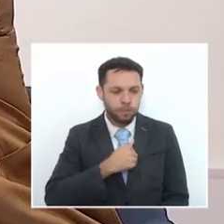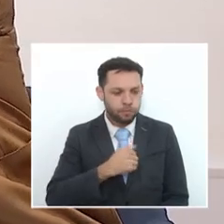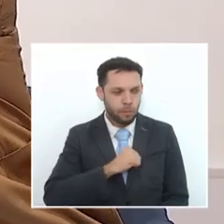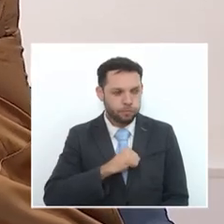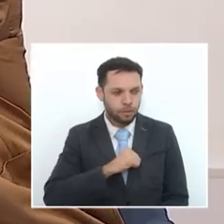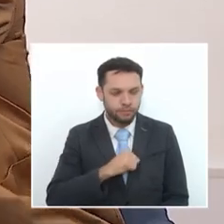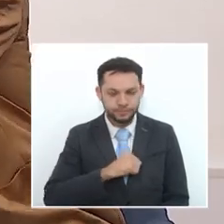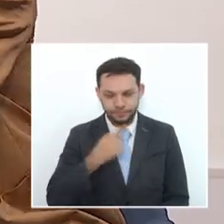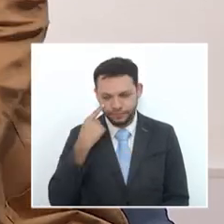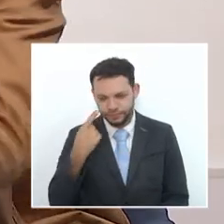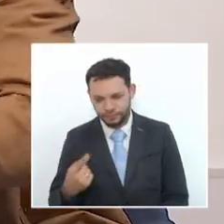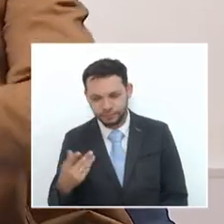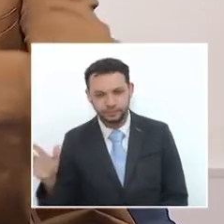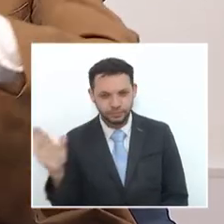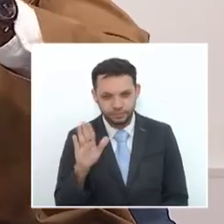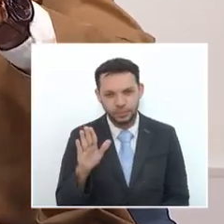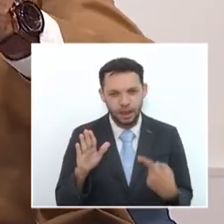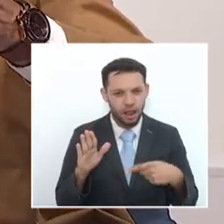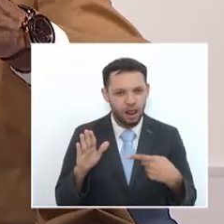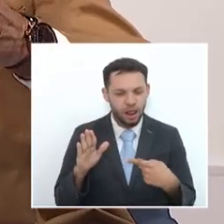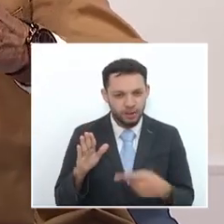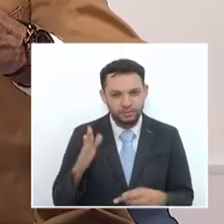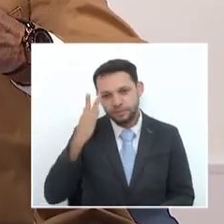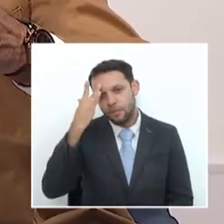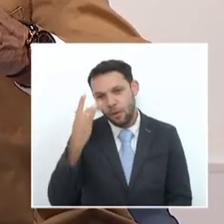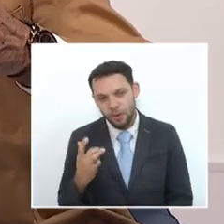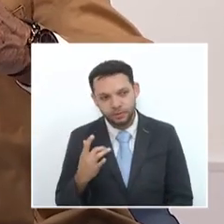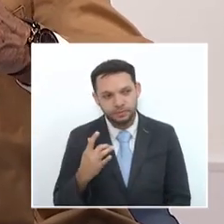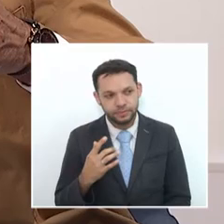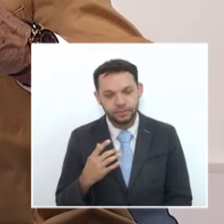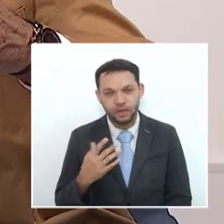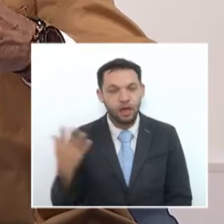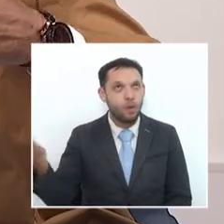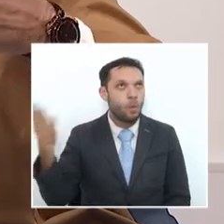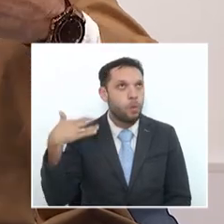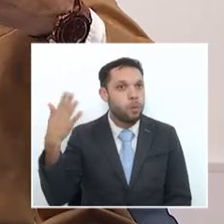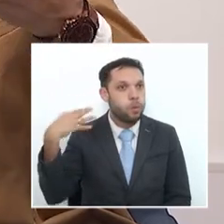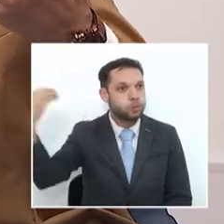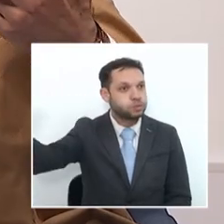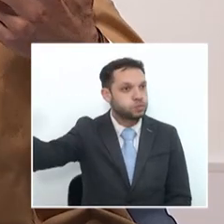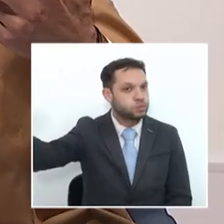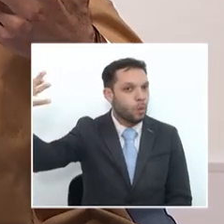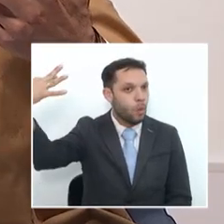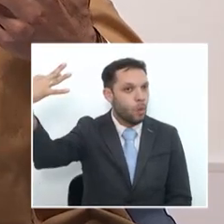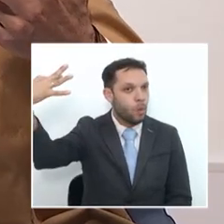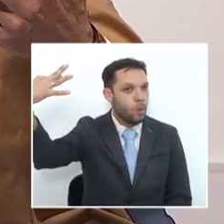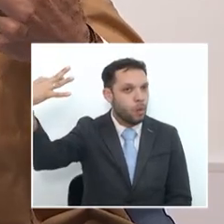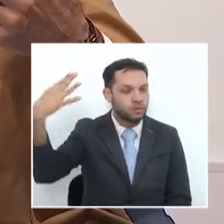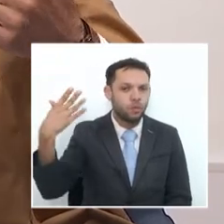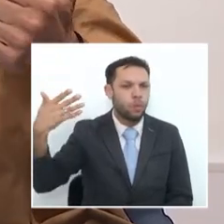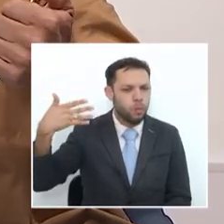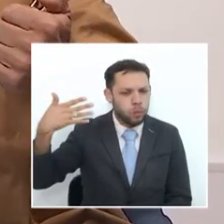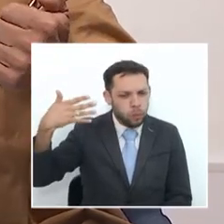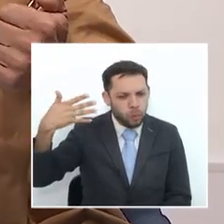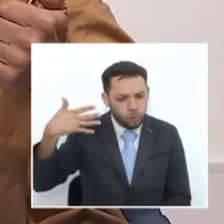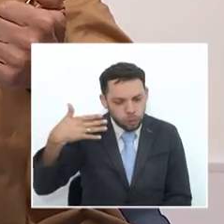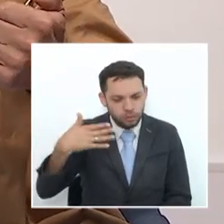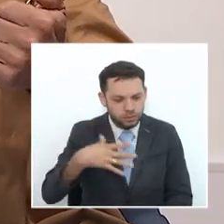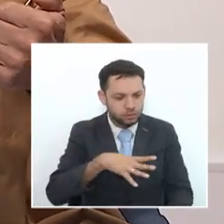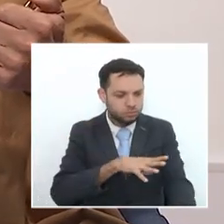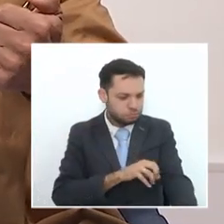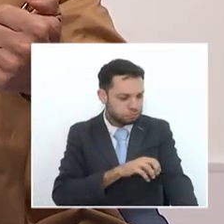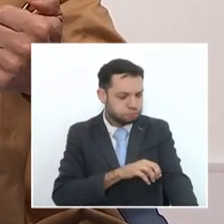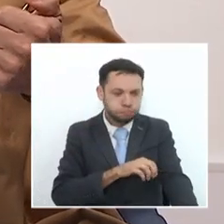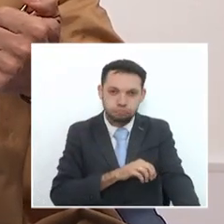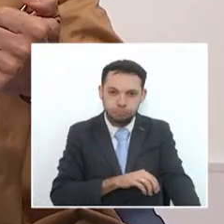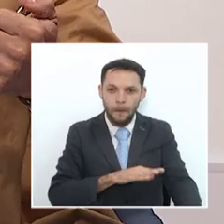Iván, porque el tema de cuando estoy en calor, cuando estoy en un clima caliente, se me mejora la presión arterial